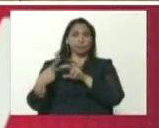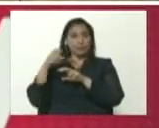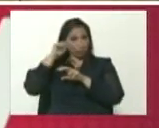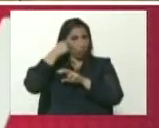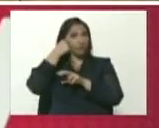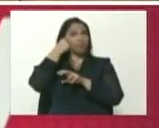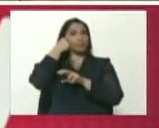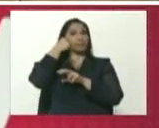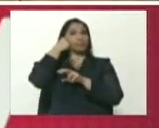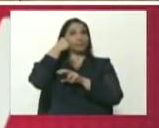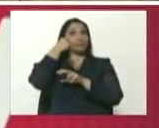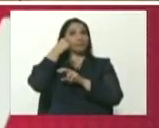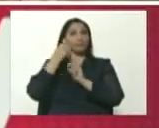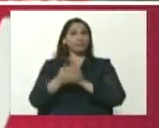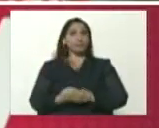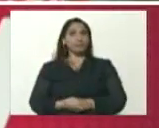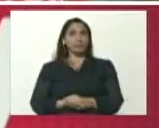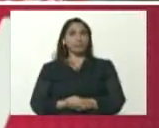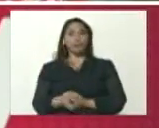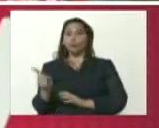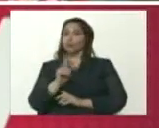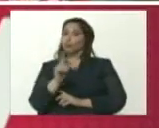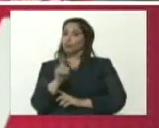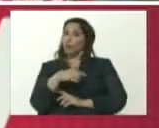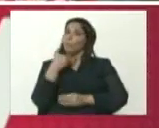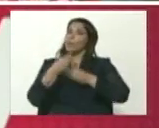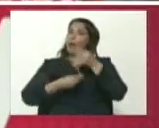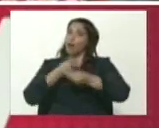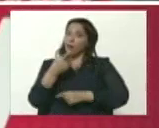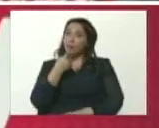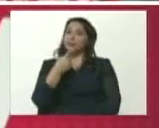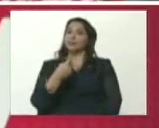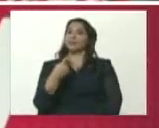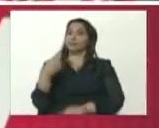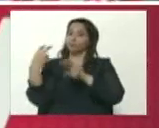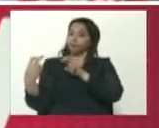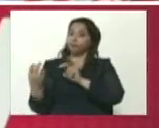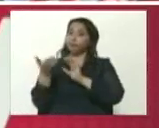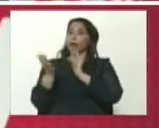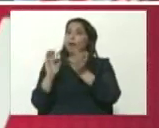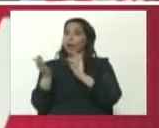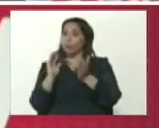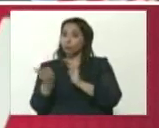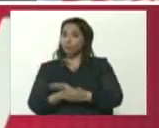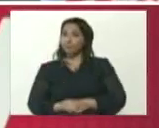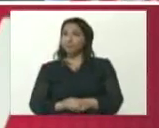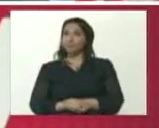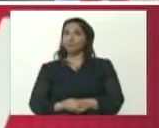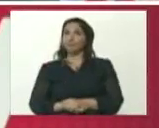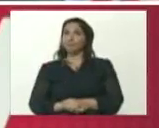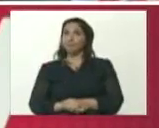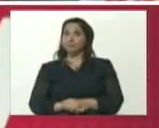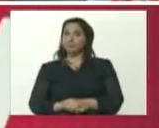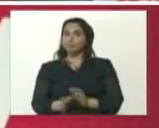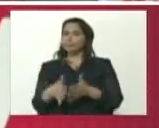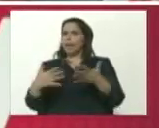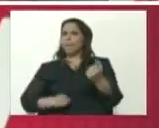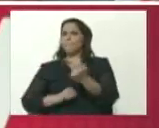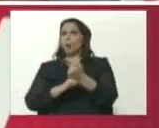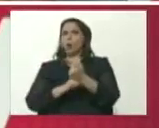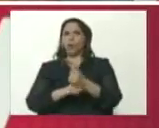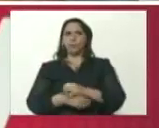acuerdas? No me hagas decir lo que hablamos, Ramos Alú. Sale Ramos Alú, pues, tremendo apoyo, compadre.